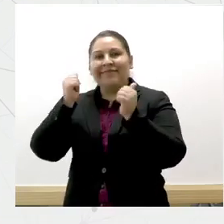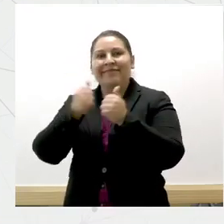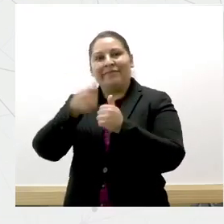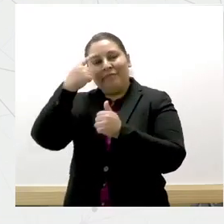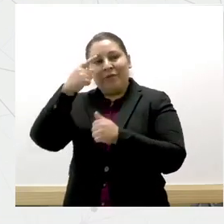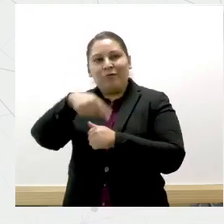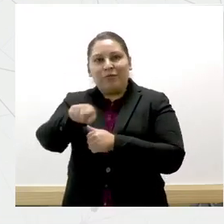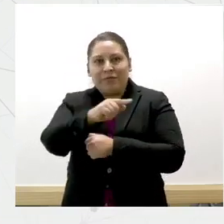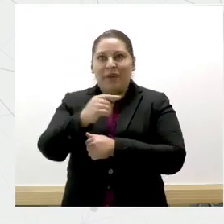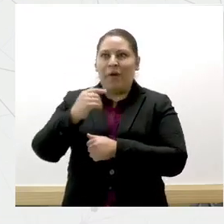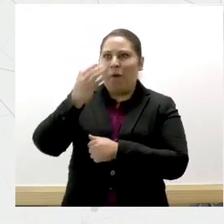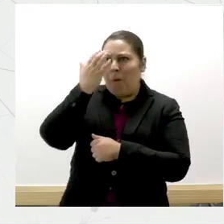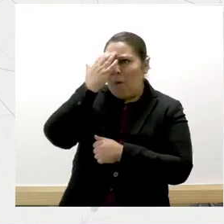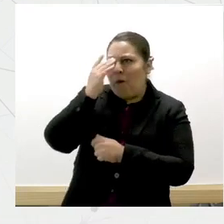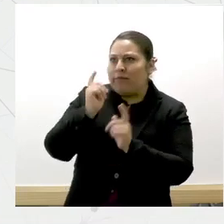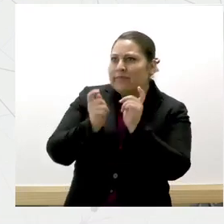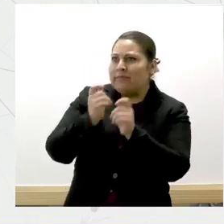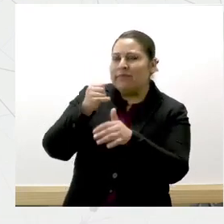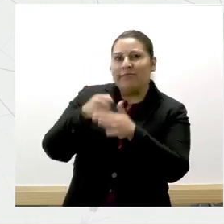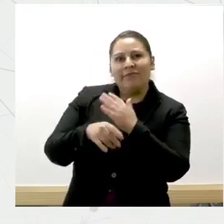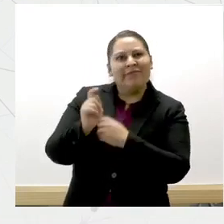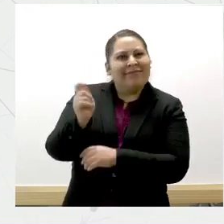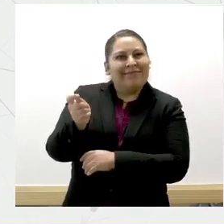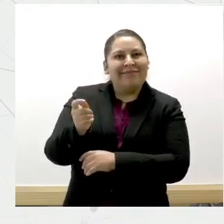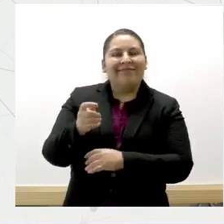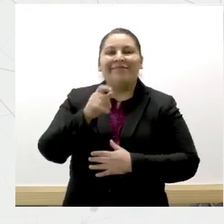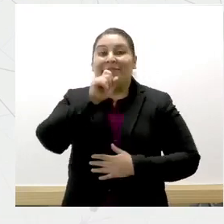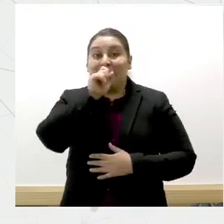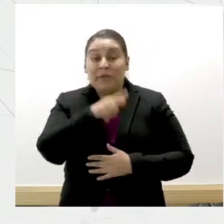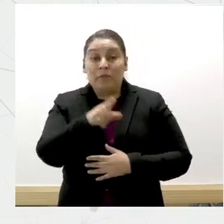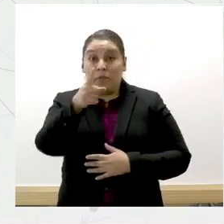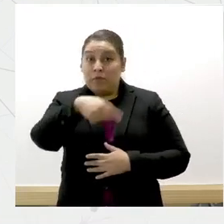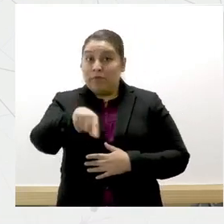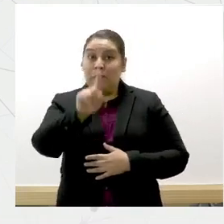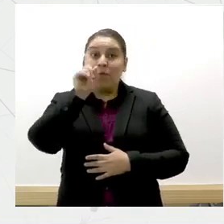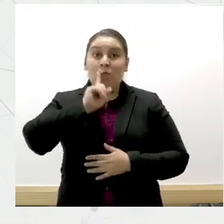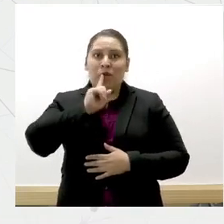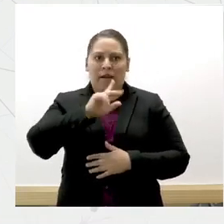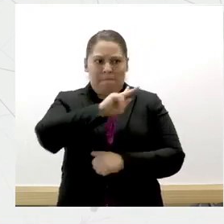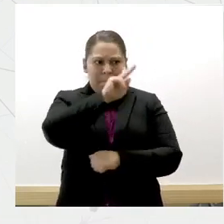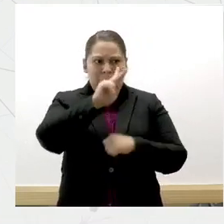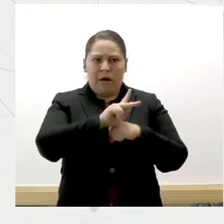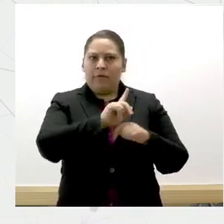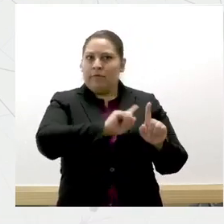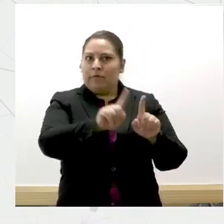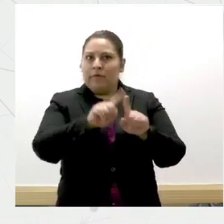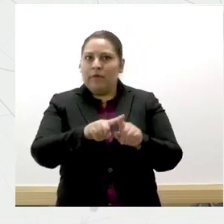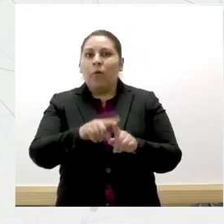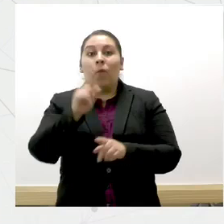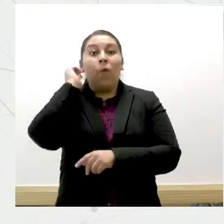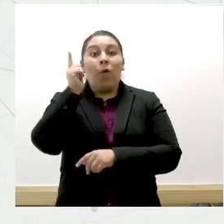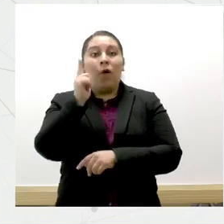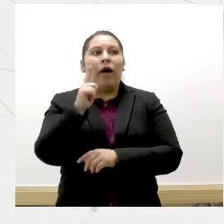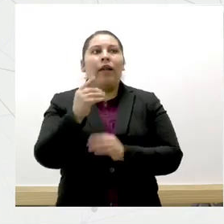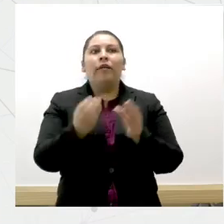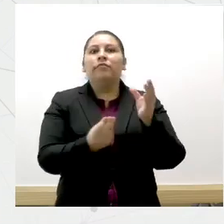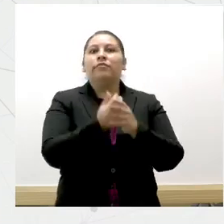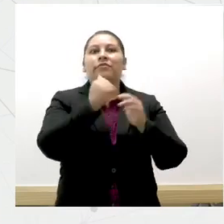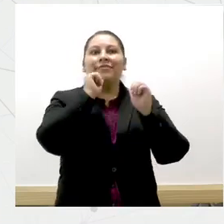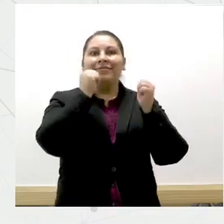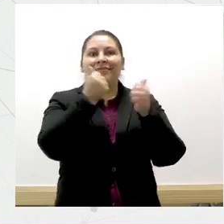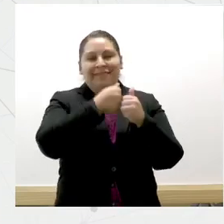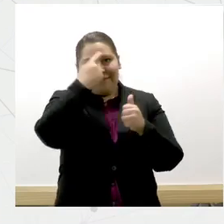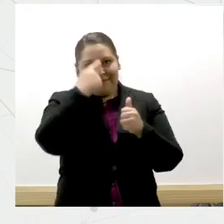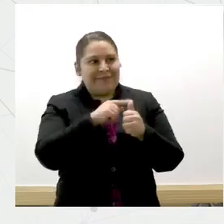puedan conocernos. Y también las animo a que promuevan en su país una asociación de esta naturaleza, porque al final se